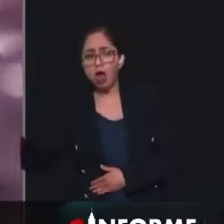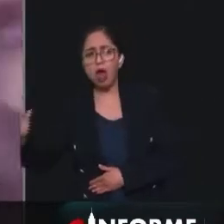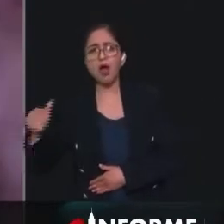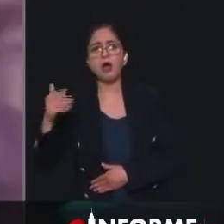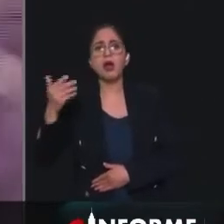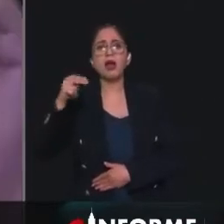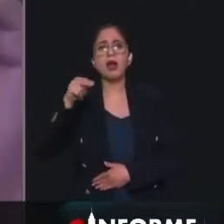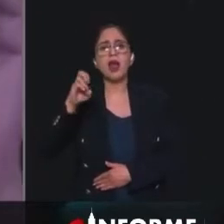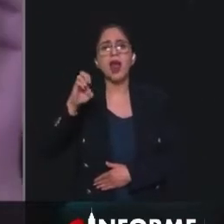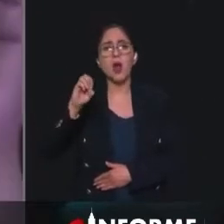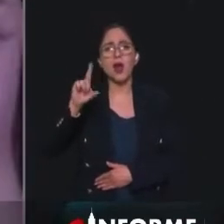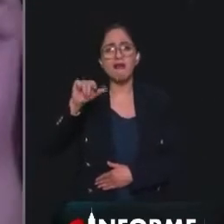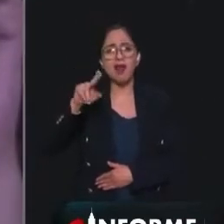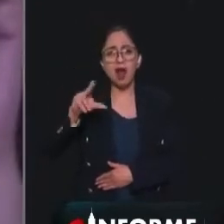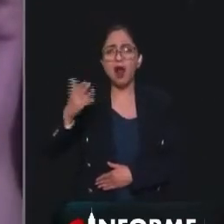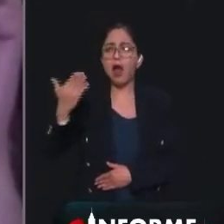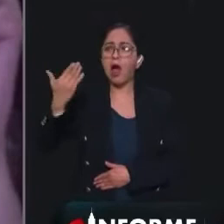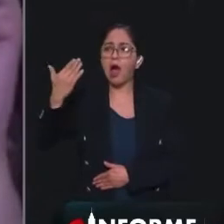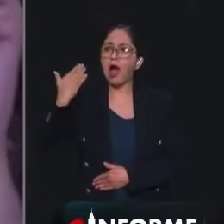todo el régimen neoliberal,